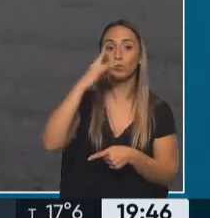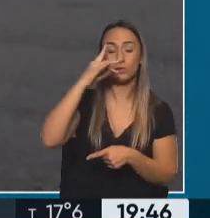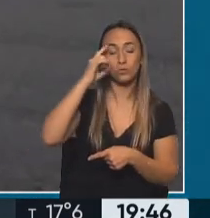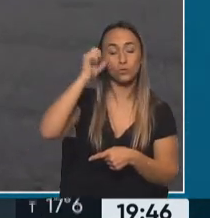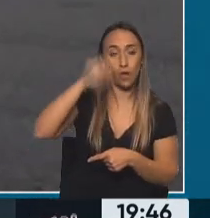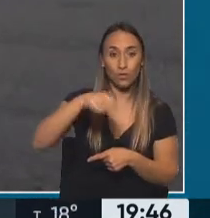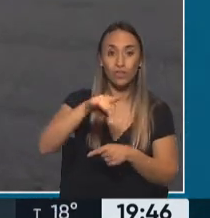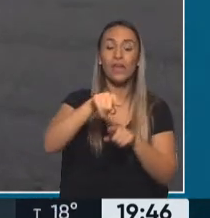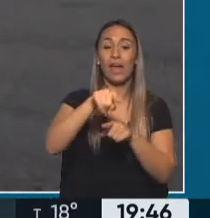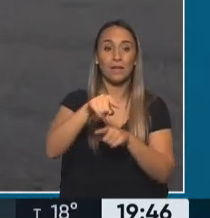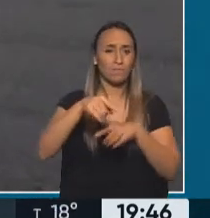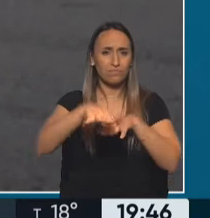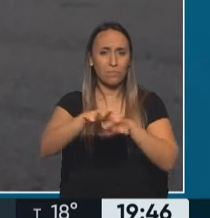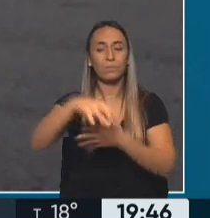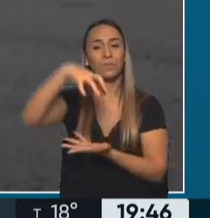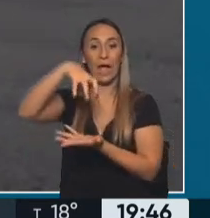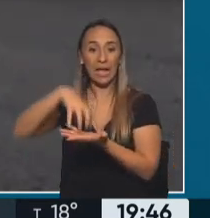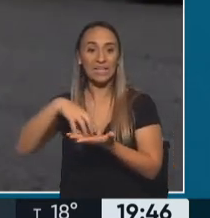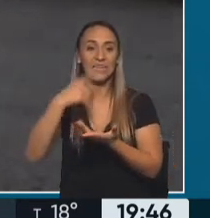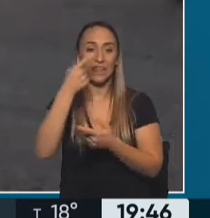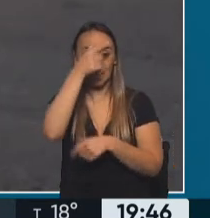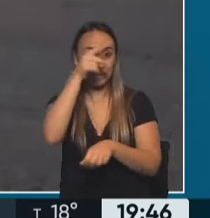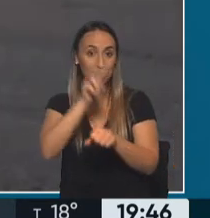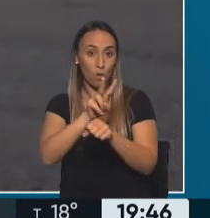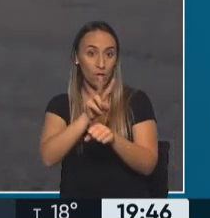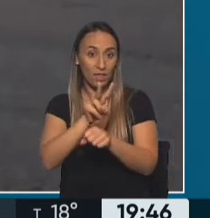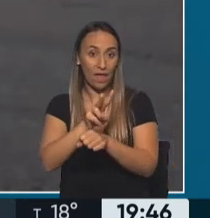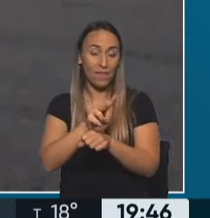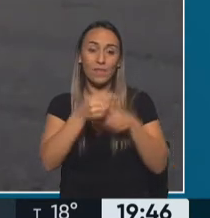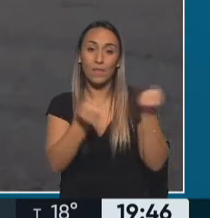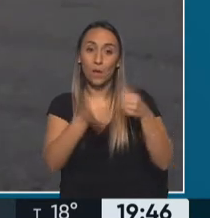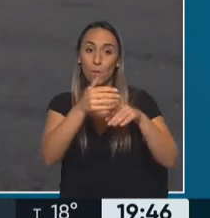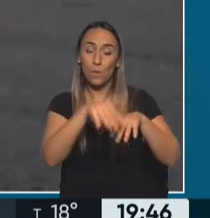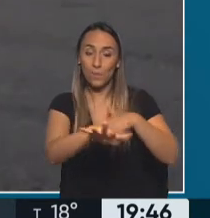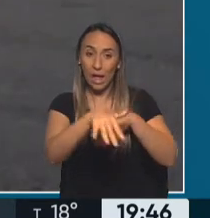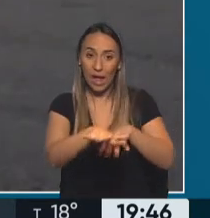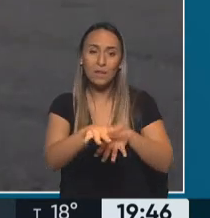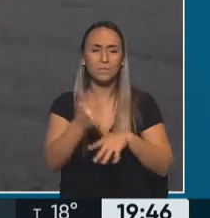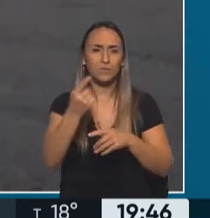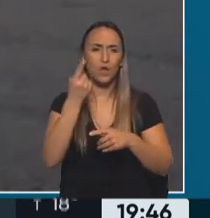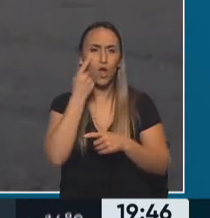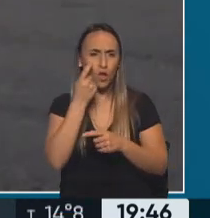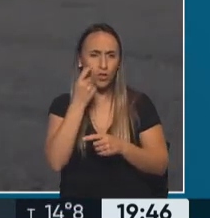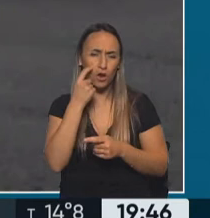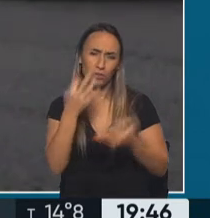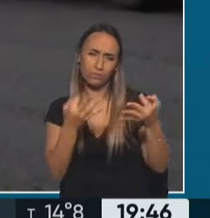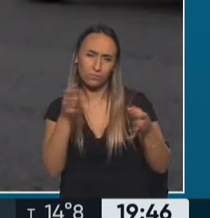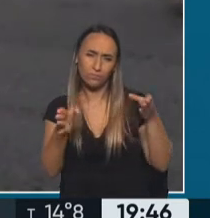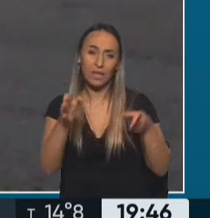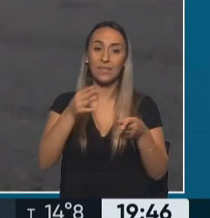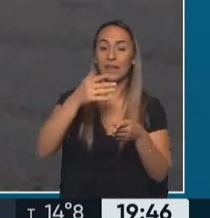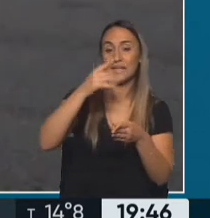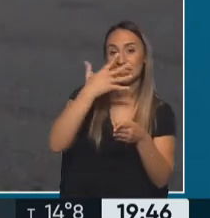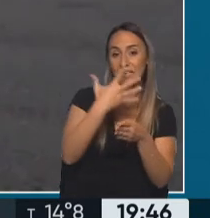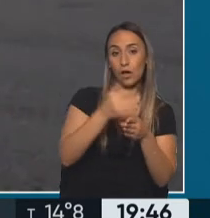de seguridad vial realizó un monitoreo que lo tenemos aquí entre las 17 y las 18 horas